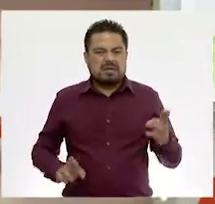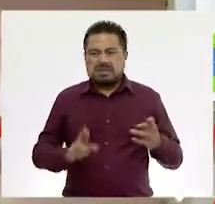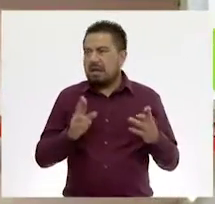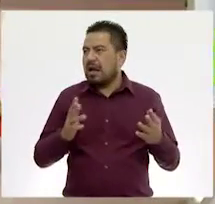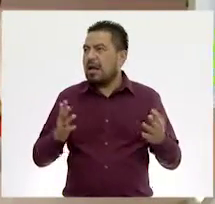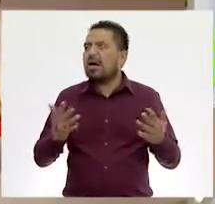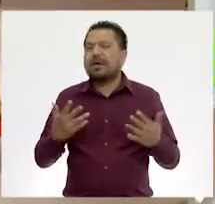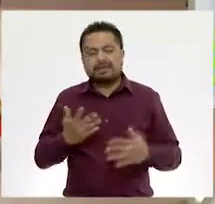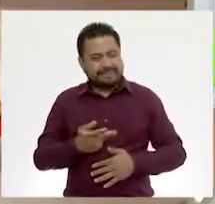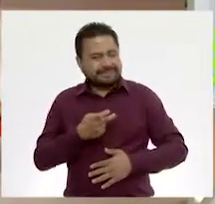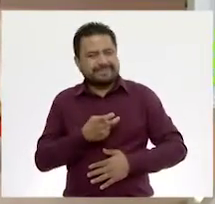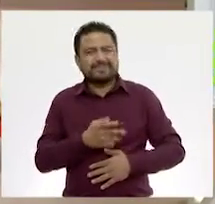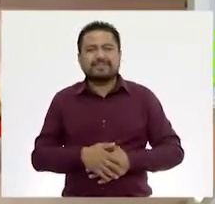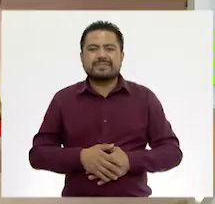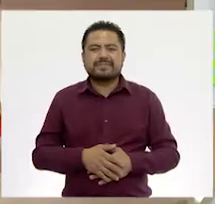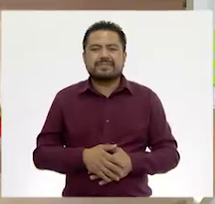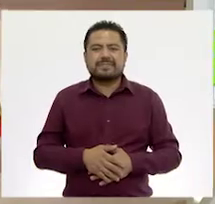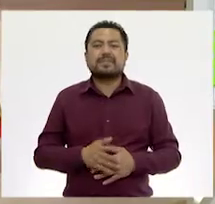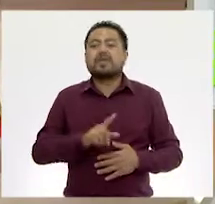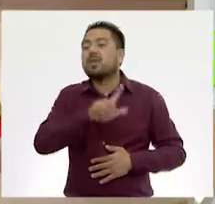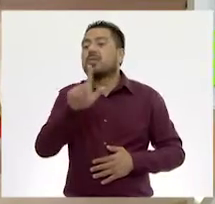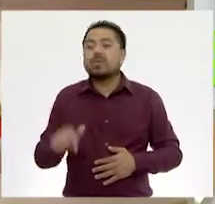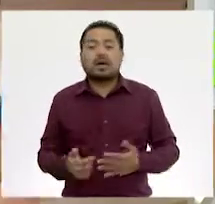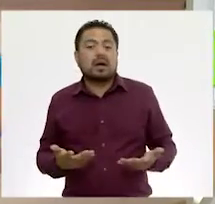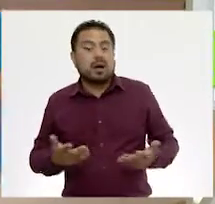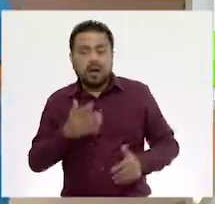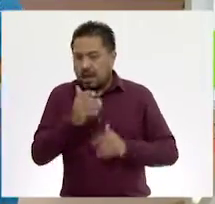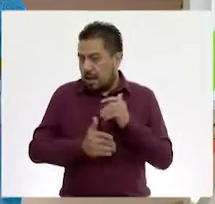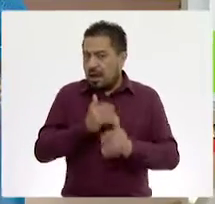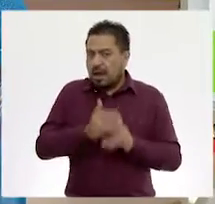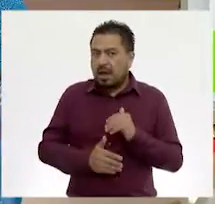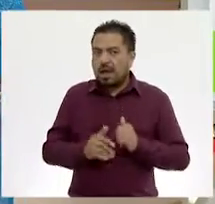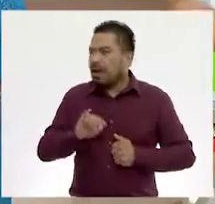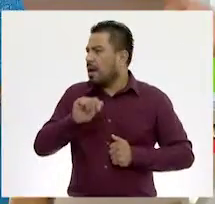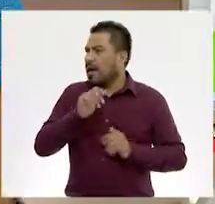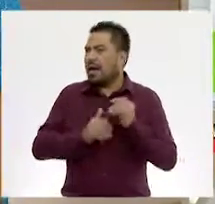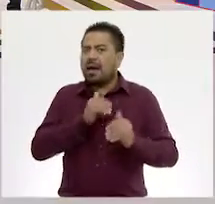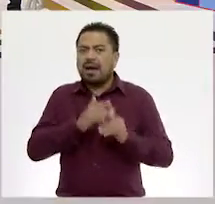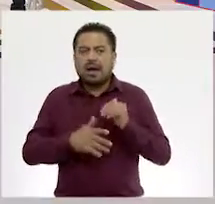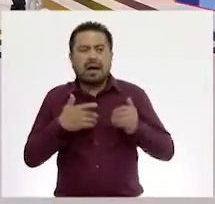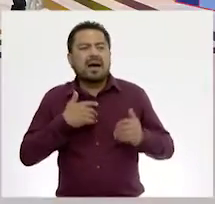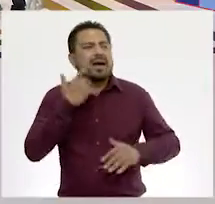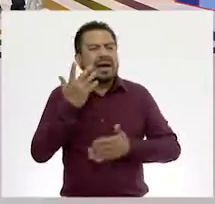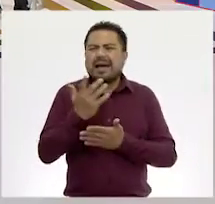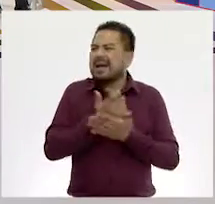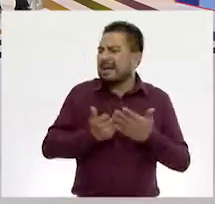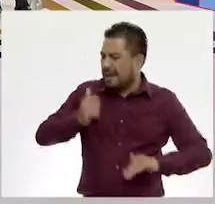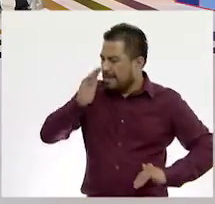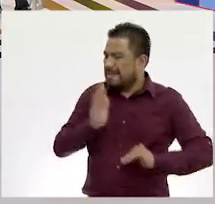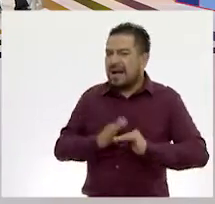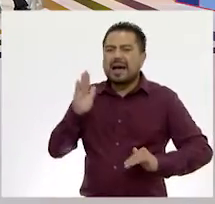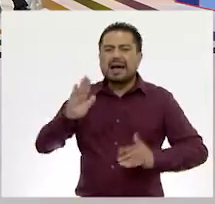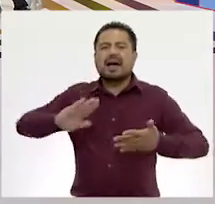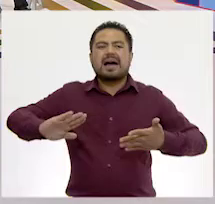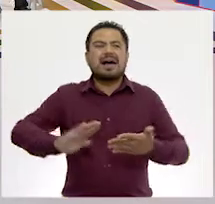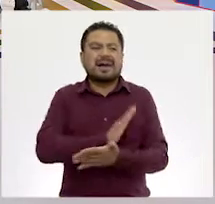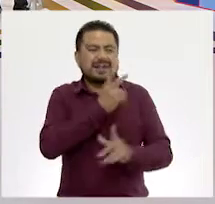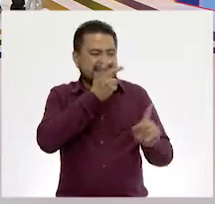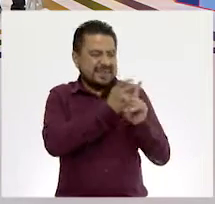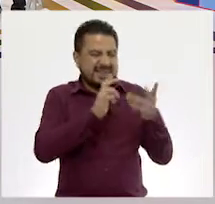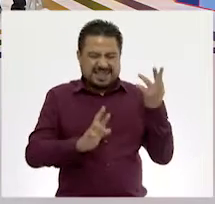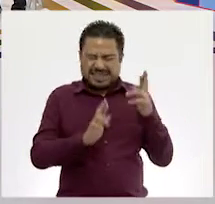Eso. Venga. ¿Y luego? ¿Ya pues, terminamos? Ya terminamos. Ay, me quedé con ganas de más, porque además esto